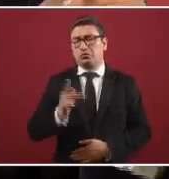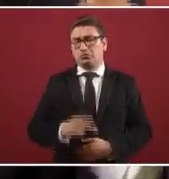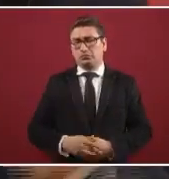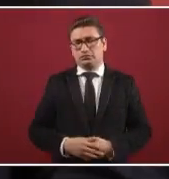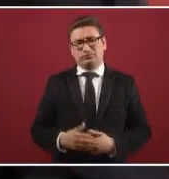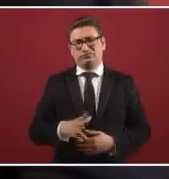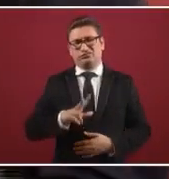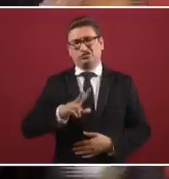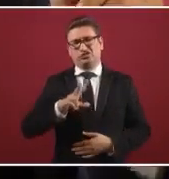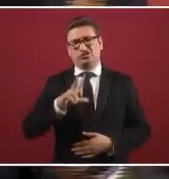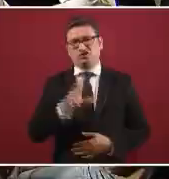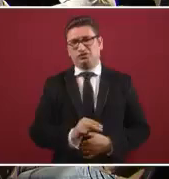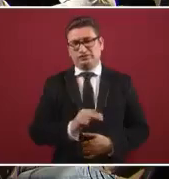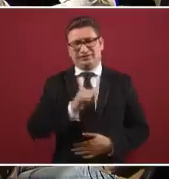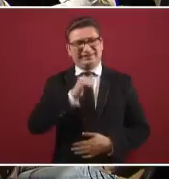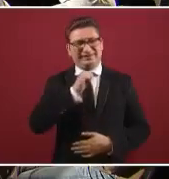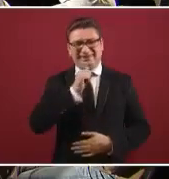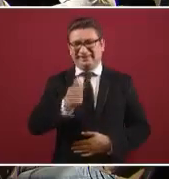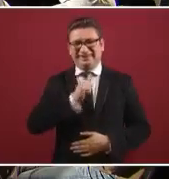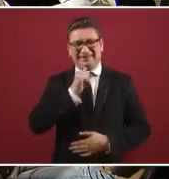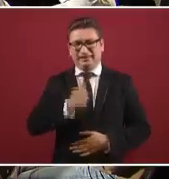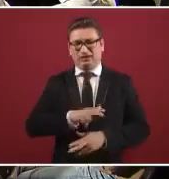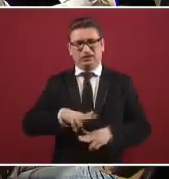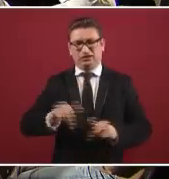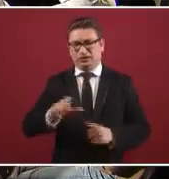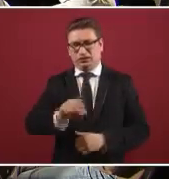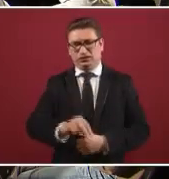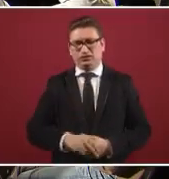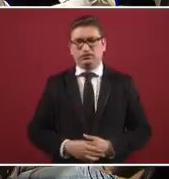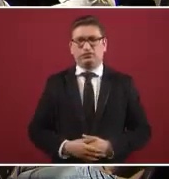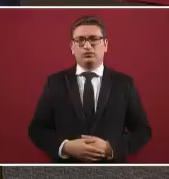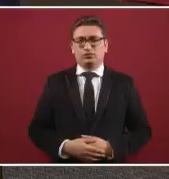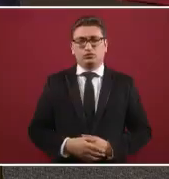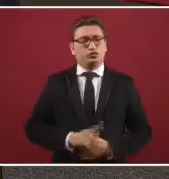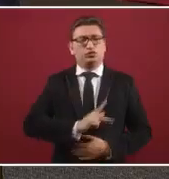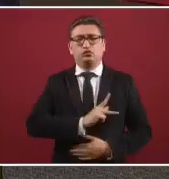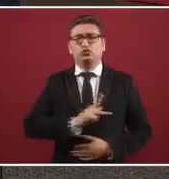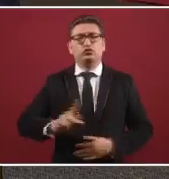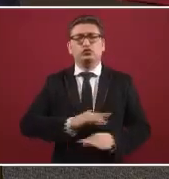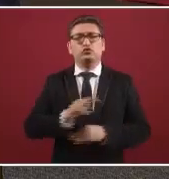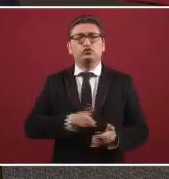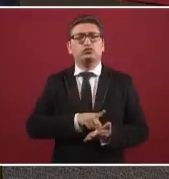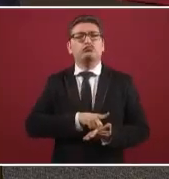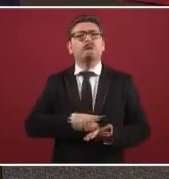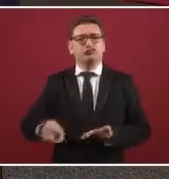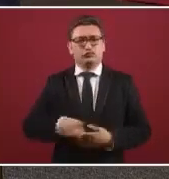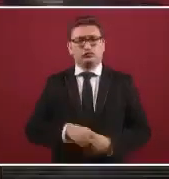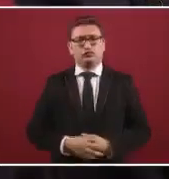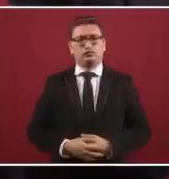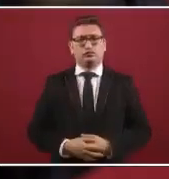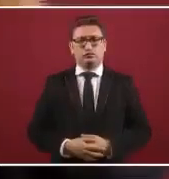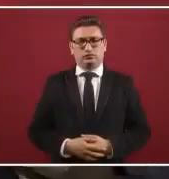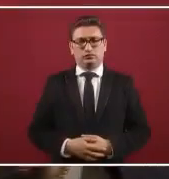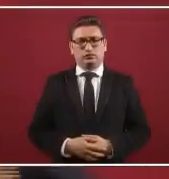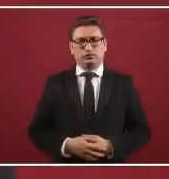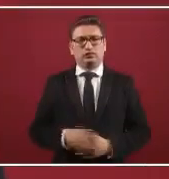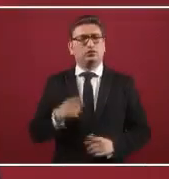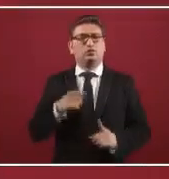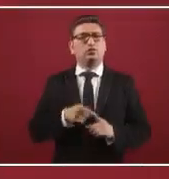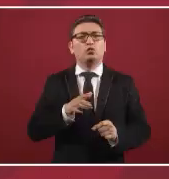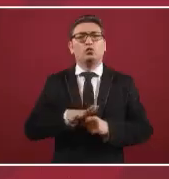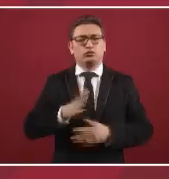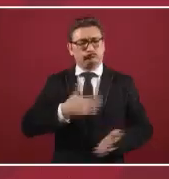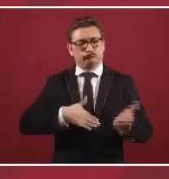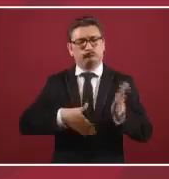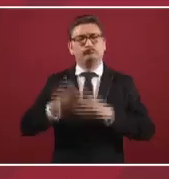Esa condena conservadora, no. Todos tenemos derecho a la